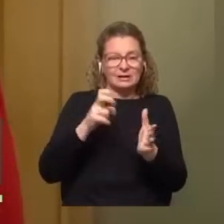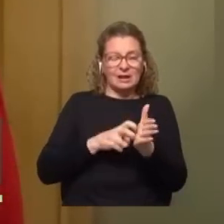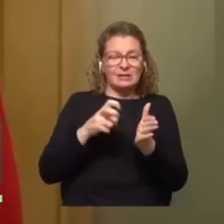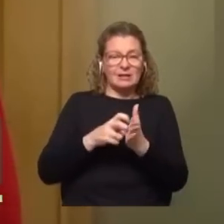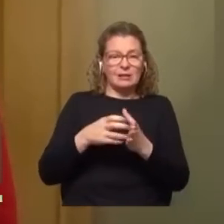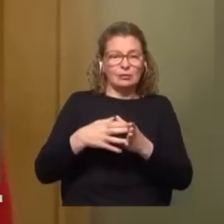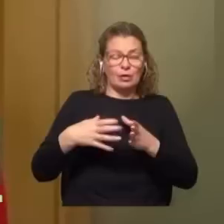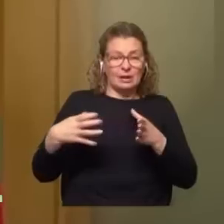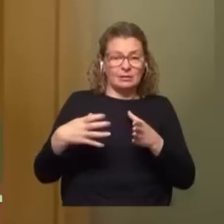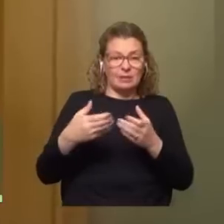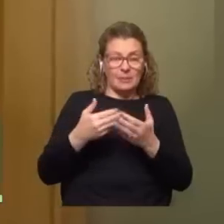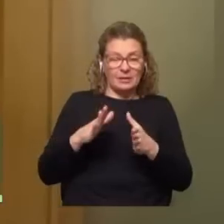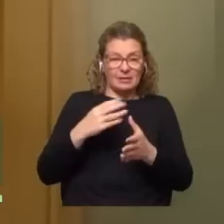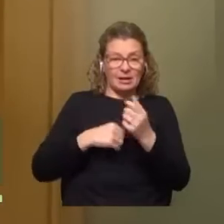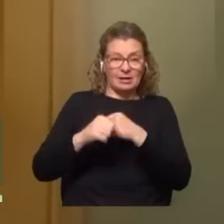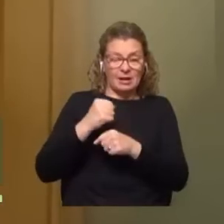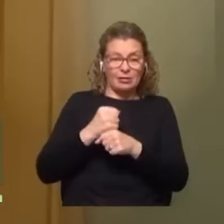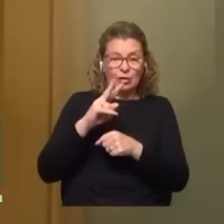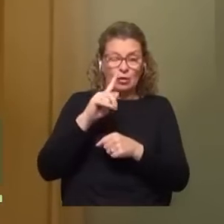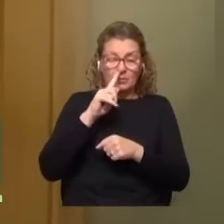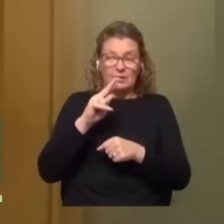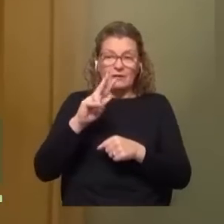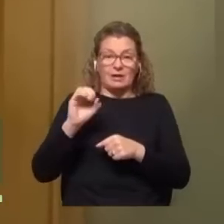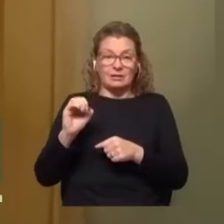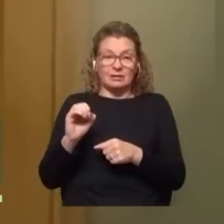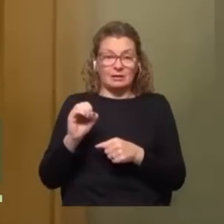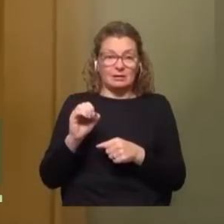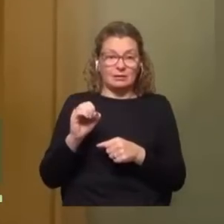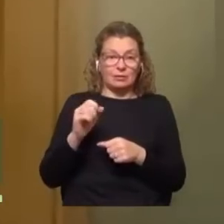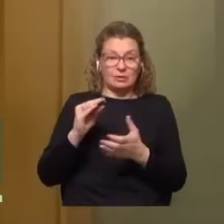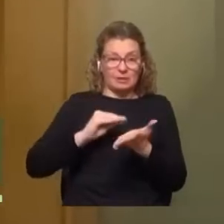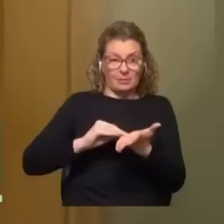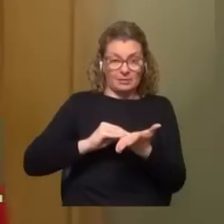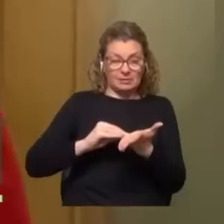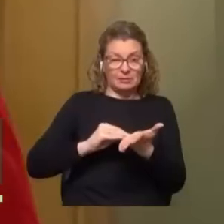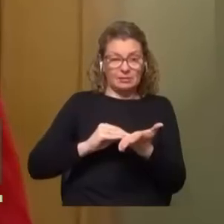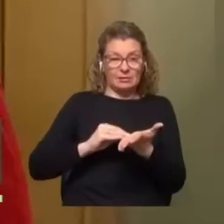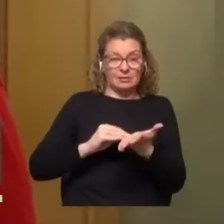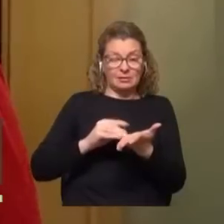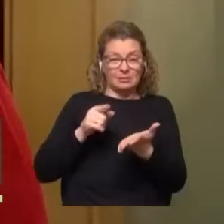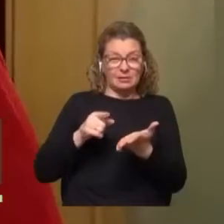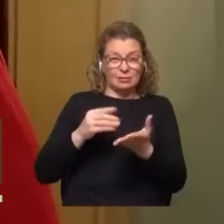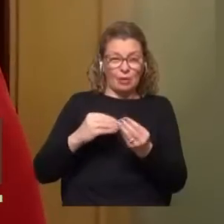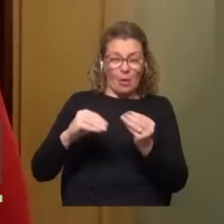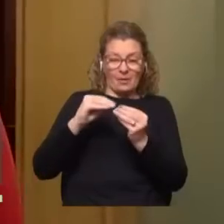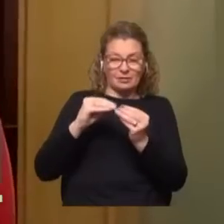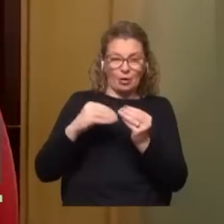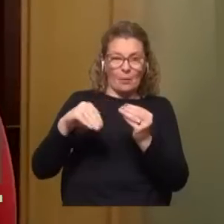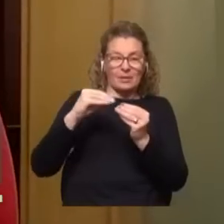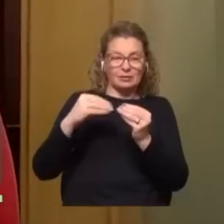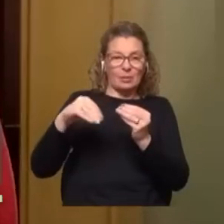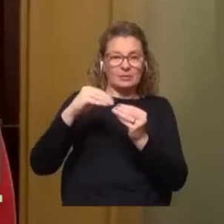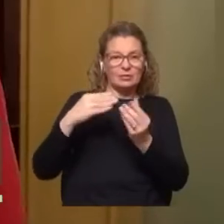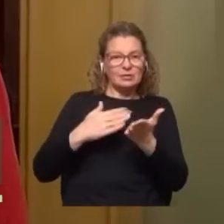que inicia desde el año 2020 con esta administración en esos aumentos este